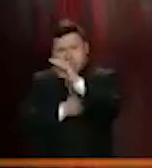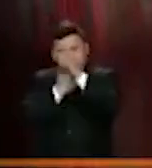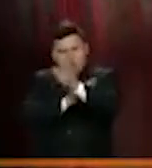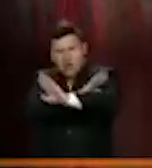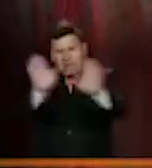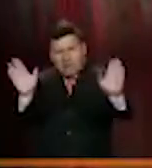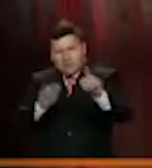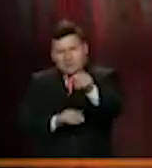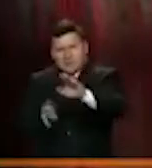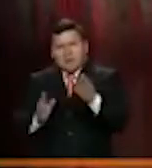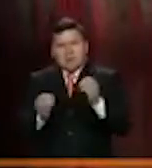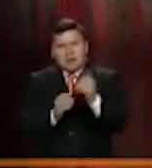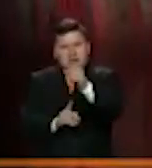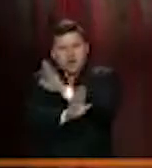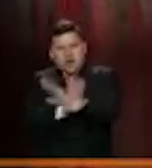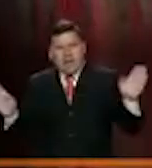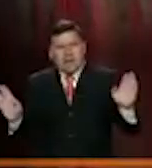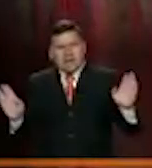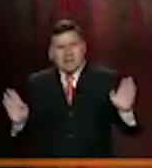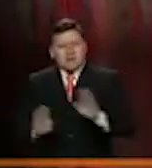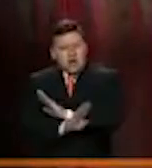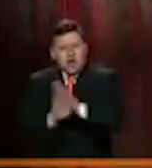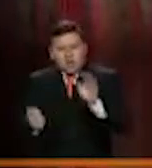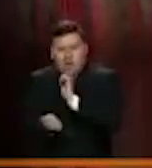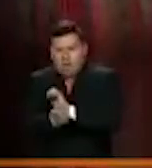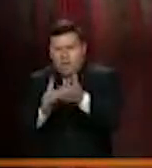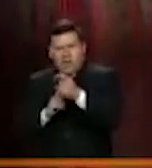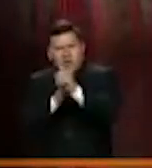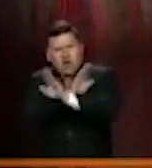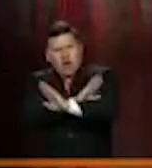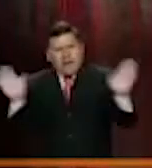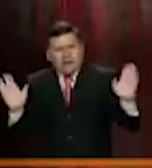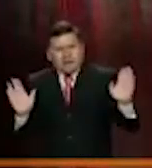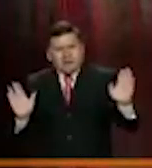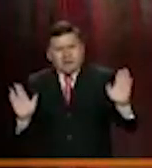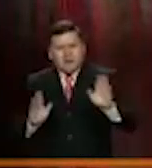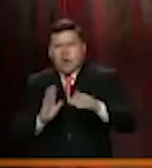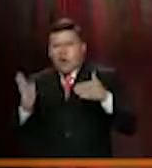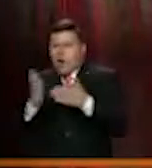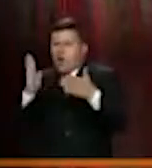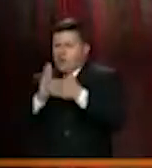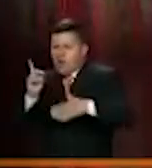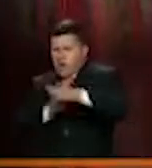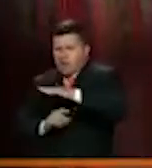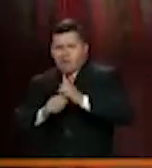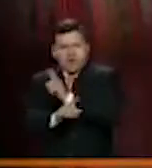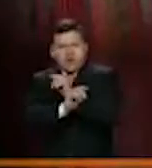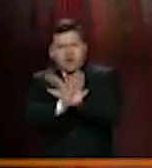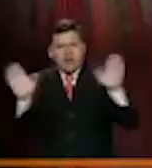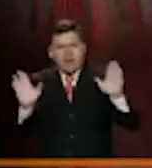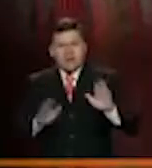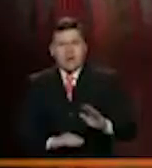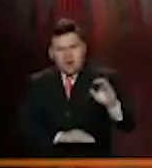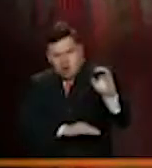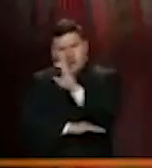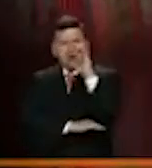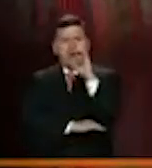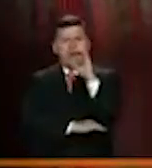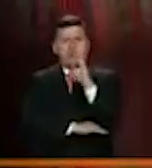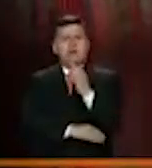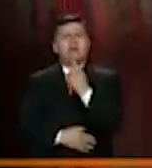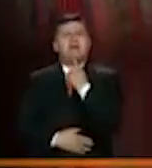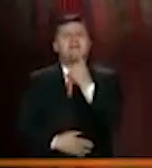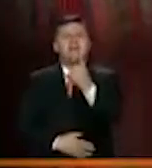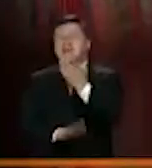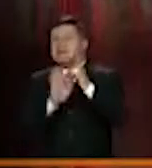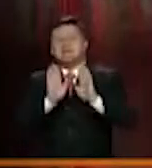el presidente de colombia iván duque puso fin al moribundo proceso de paz con el ejército de liberación nacional en cuba llegó el atentado con